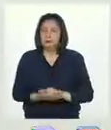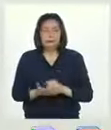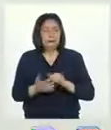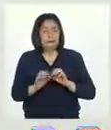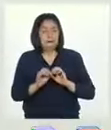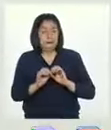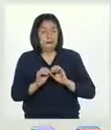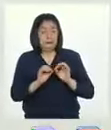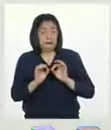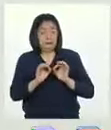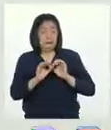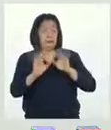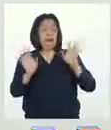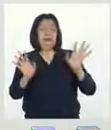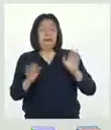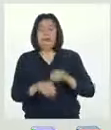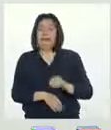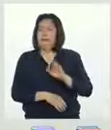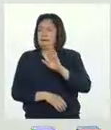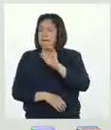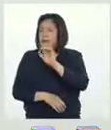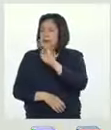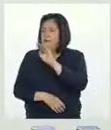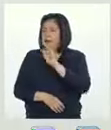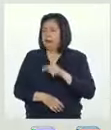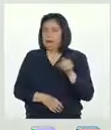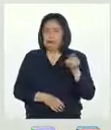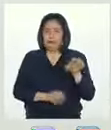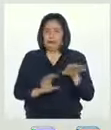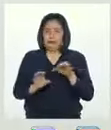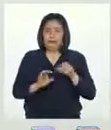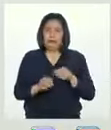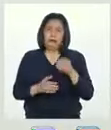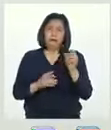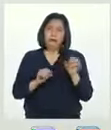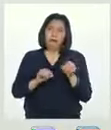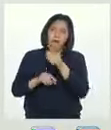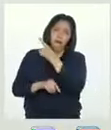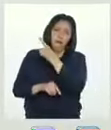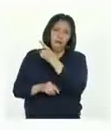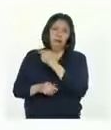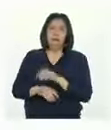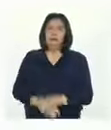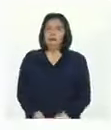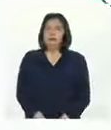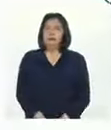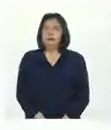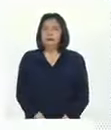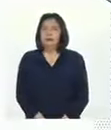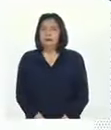quede todo más claro, Fabiana hizo este esquema que comparto con ustedes.